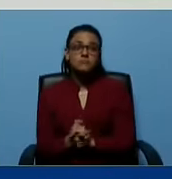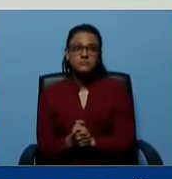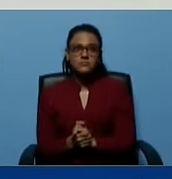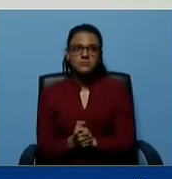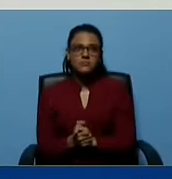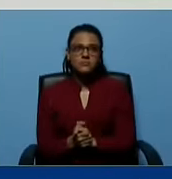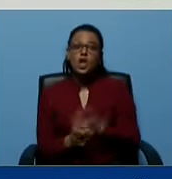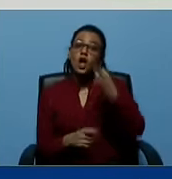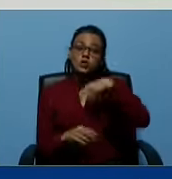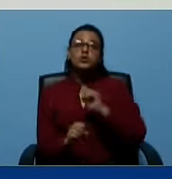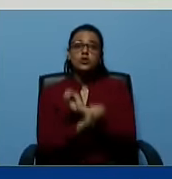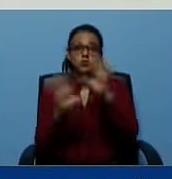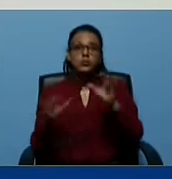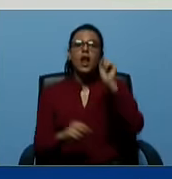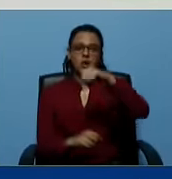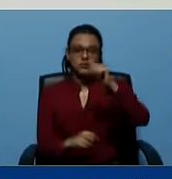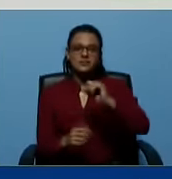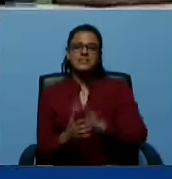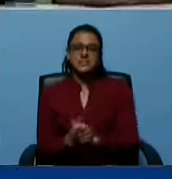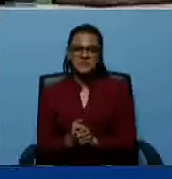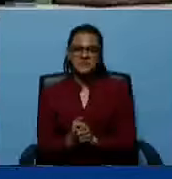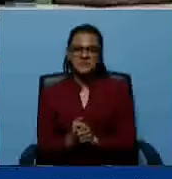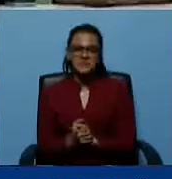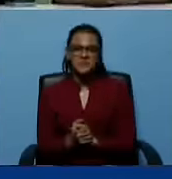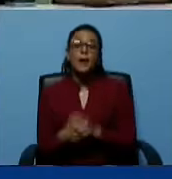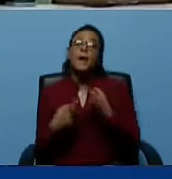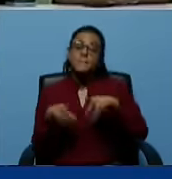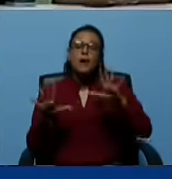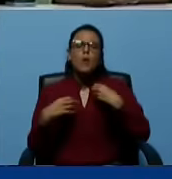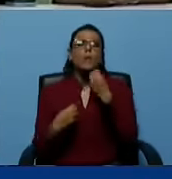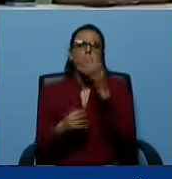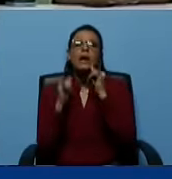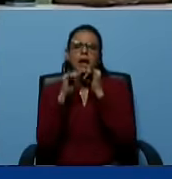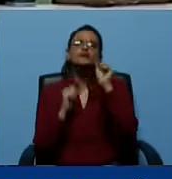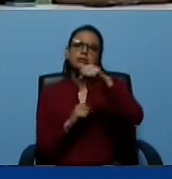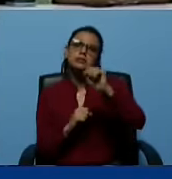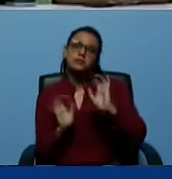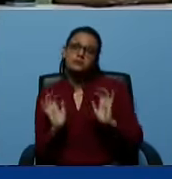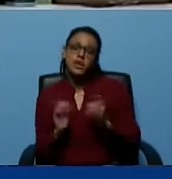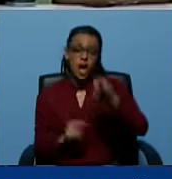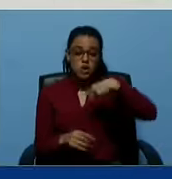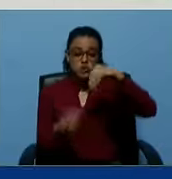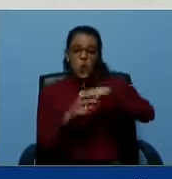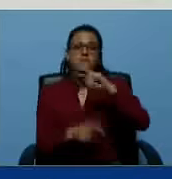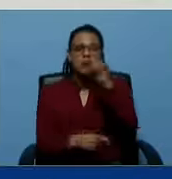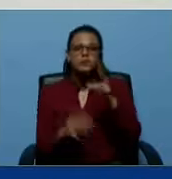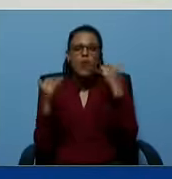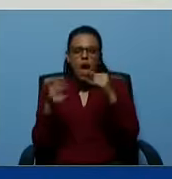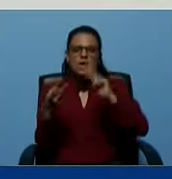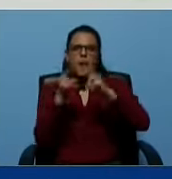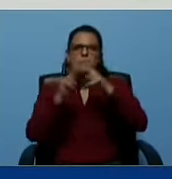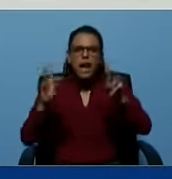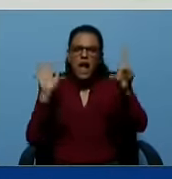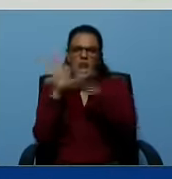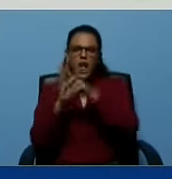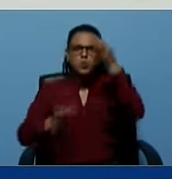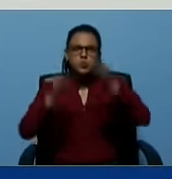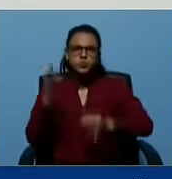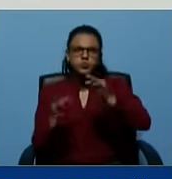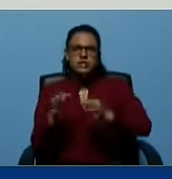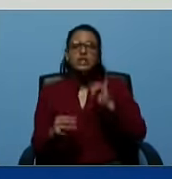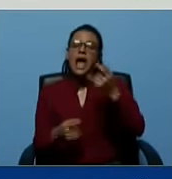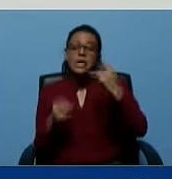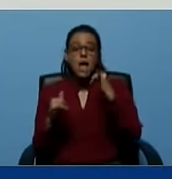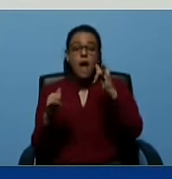Sí. Estamos claritos entonces. Pero les tengo buenas noticias. En Venezuela hay paz, ley, justicia, y